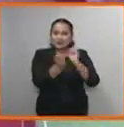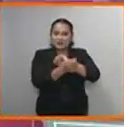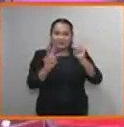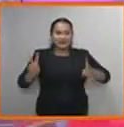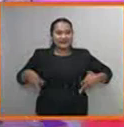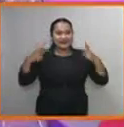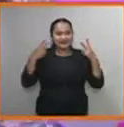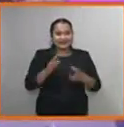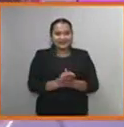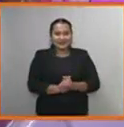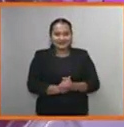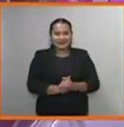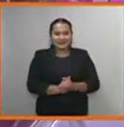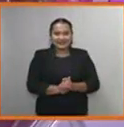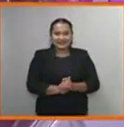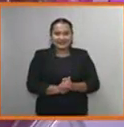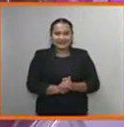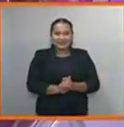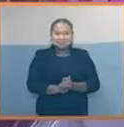vida.